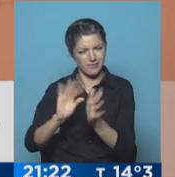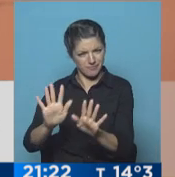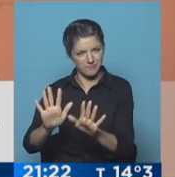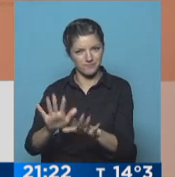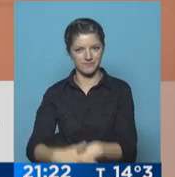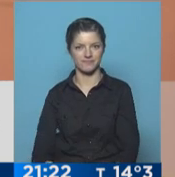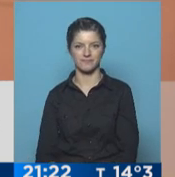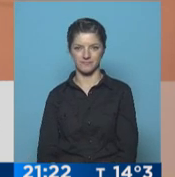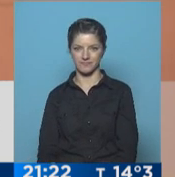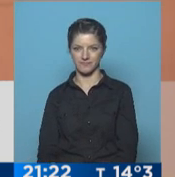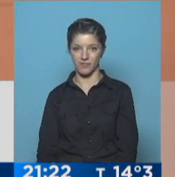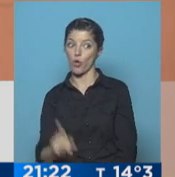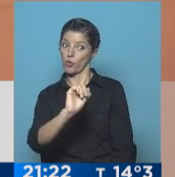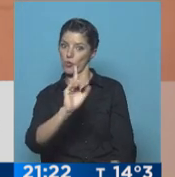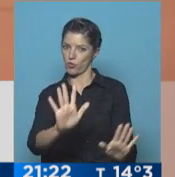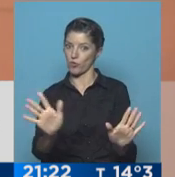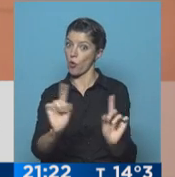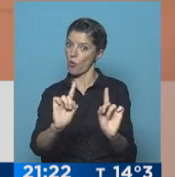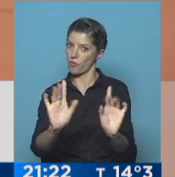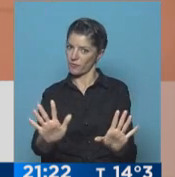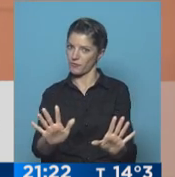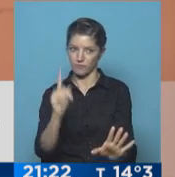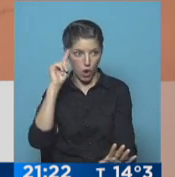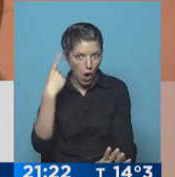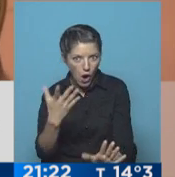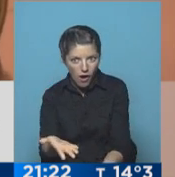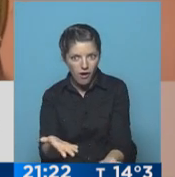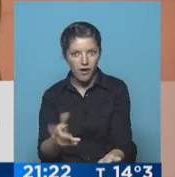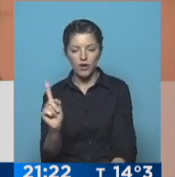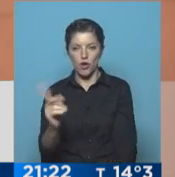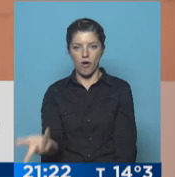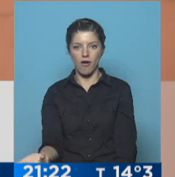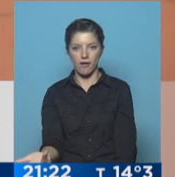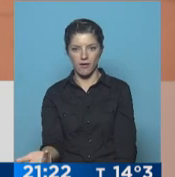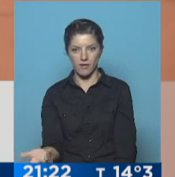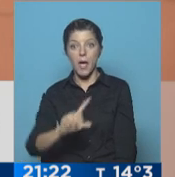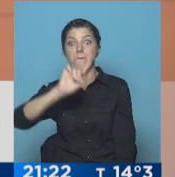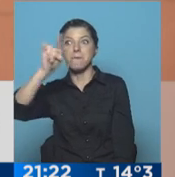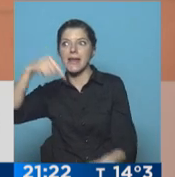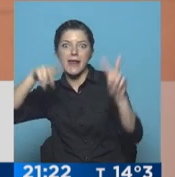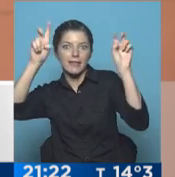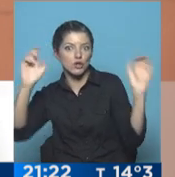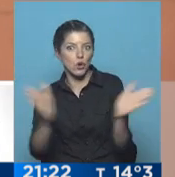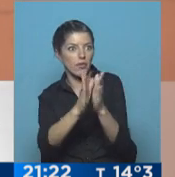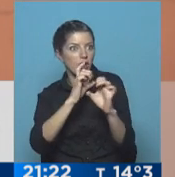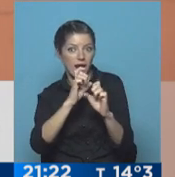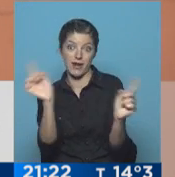No, no, no, estás loco, no. Mañana me saca el título Clarín,